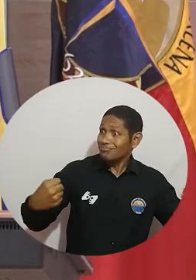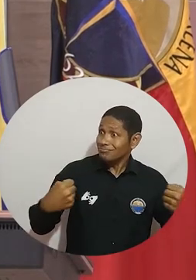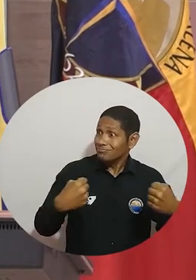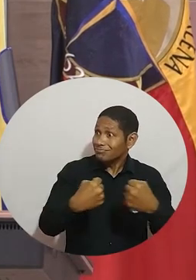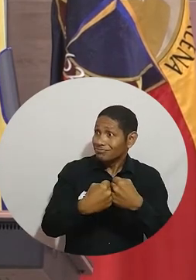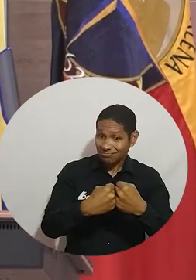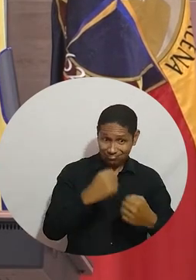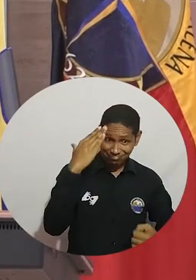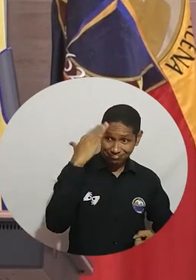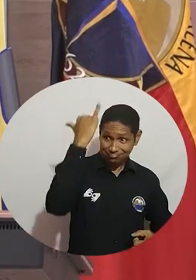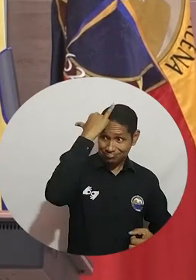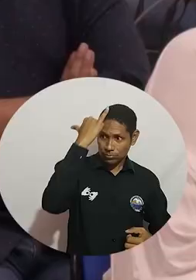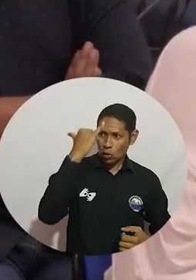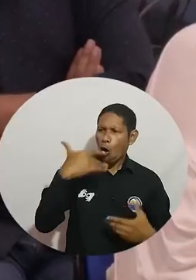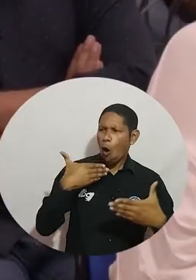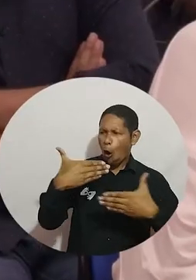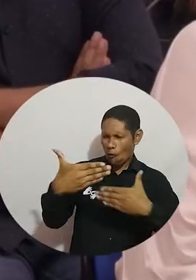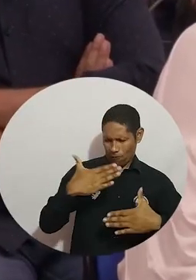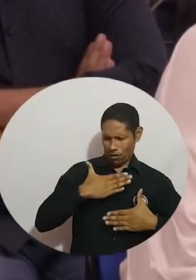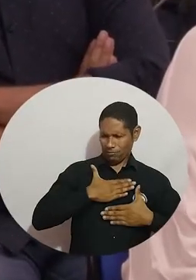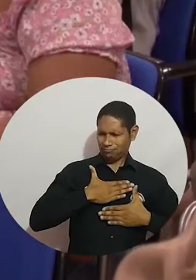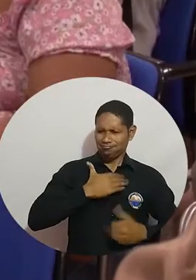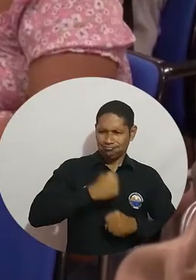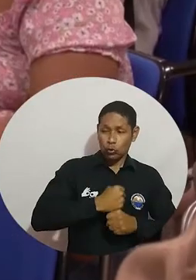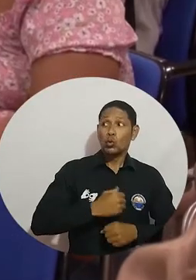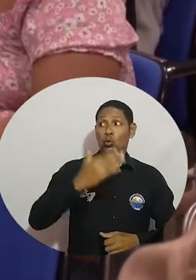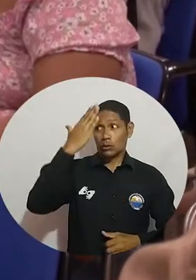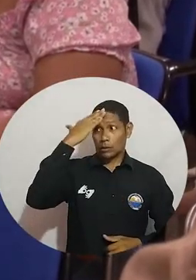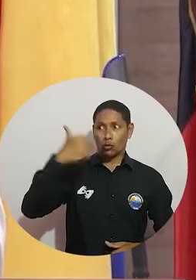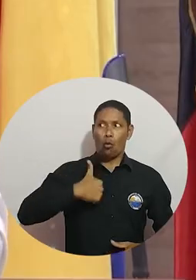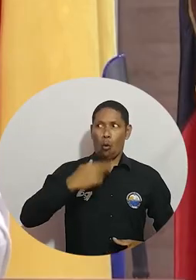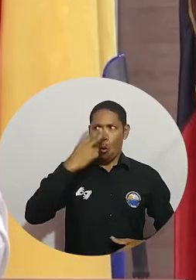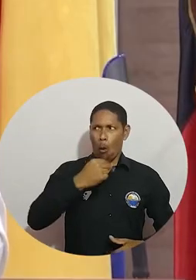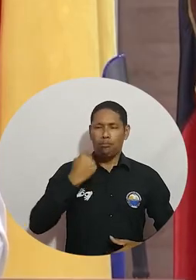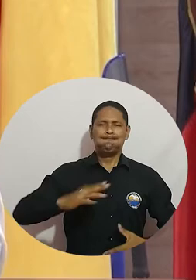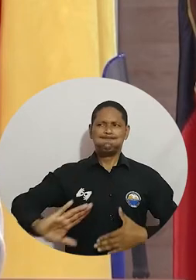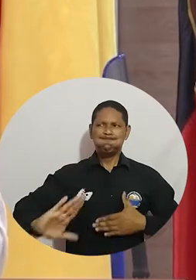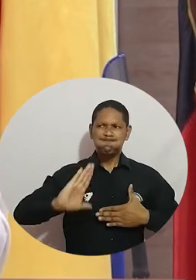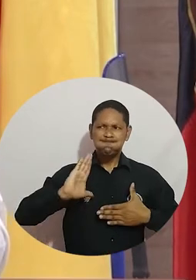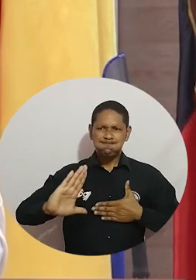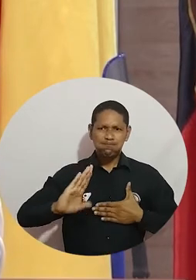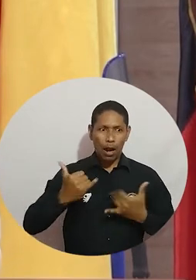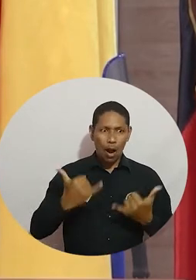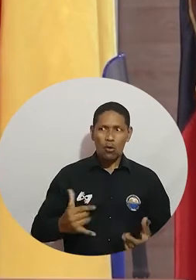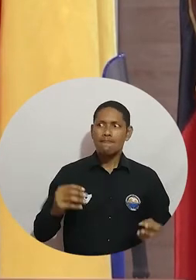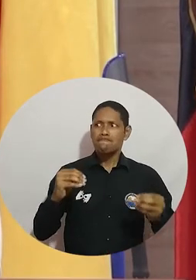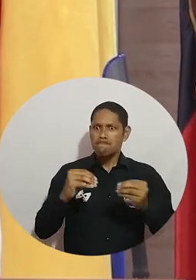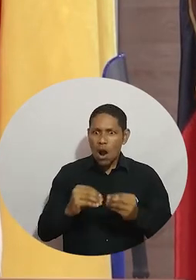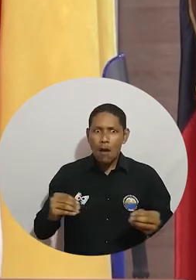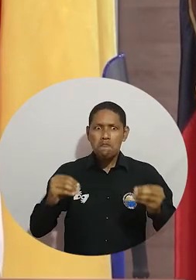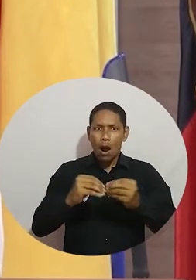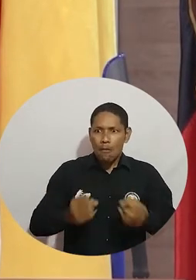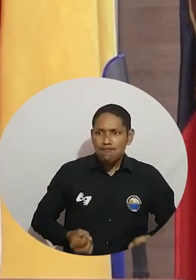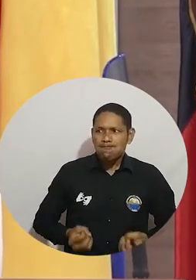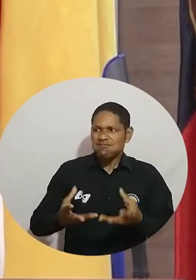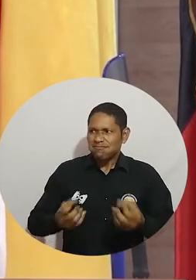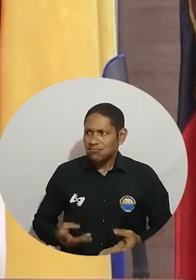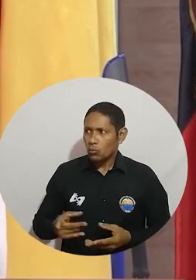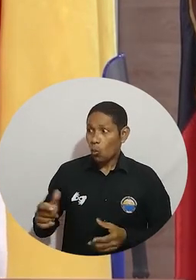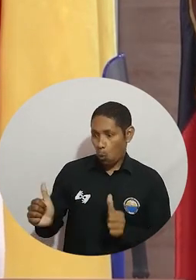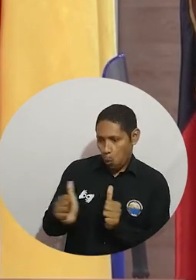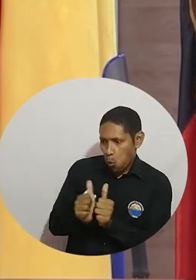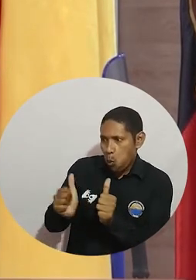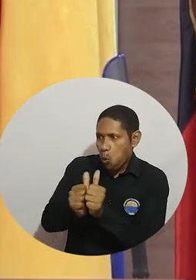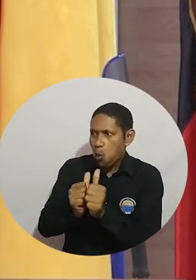este convenio con la academia, por confiar en nuestro trabajo. Sé que tengo el compromiso de hacer méritos y qué mejor manera de hacerlo